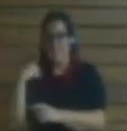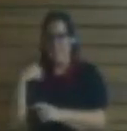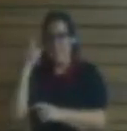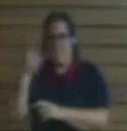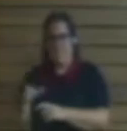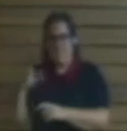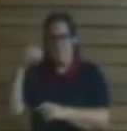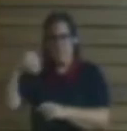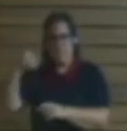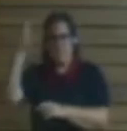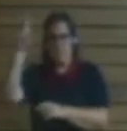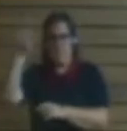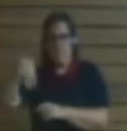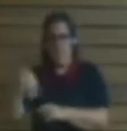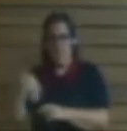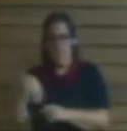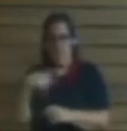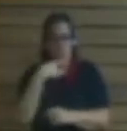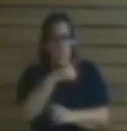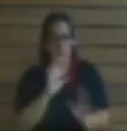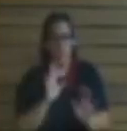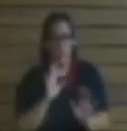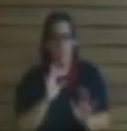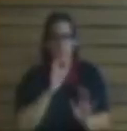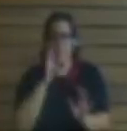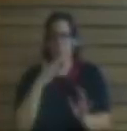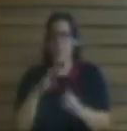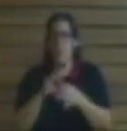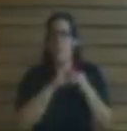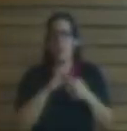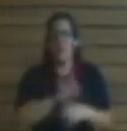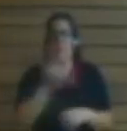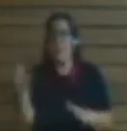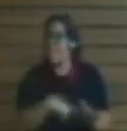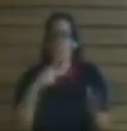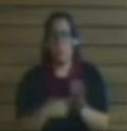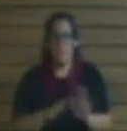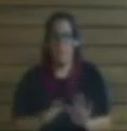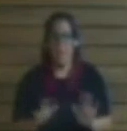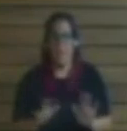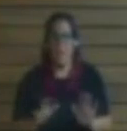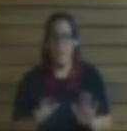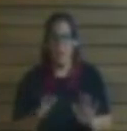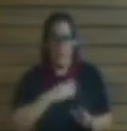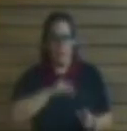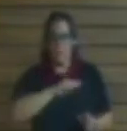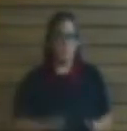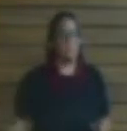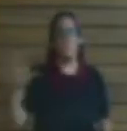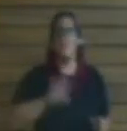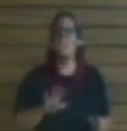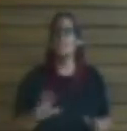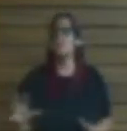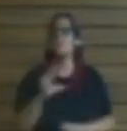¿O vive en otro planeta? Porque fíjese, toda la Unión Europea, toda, al completo, toda España, está